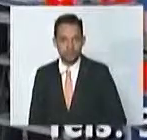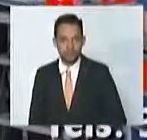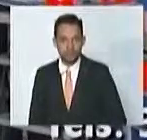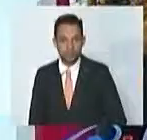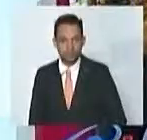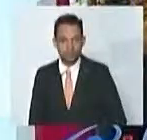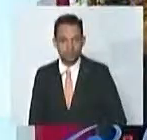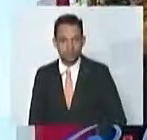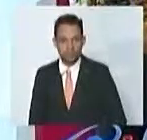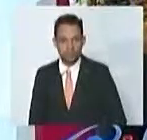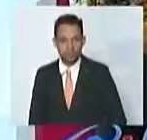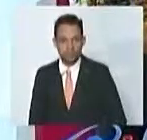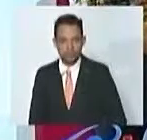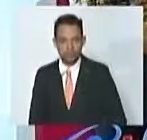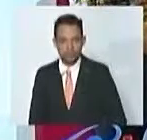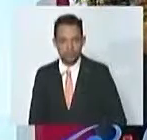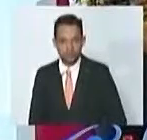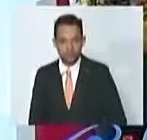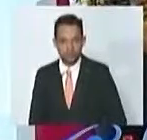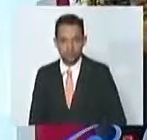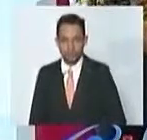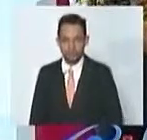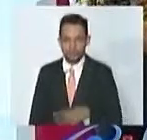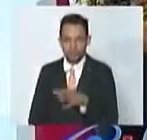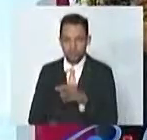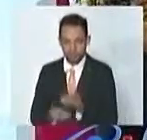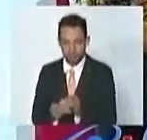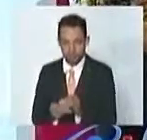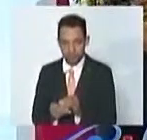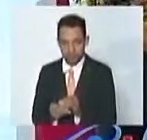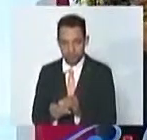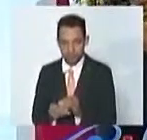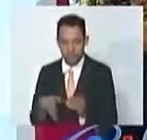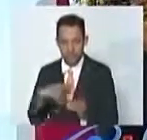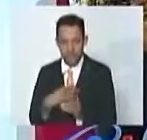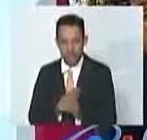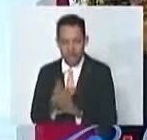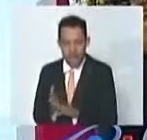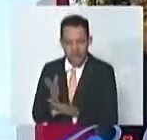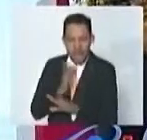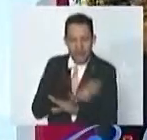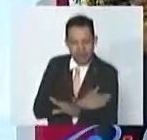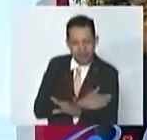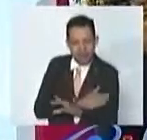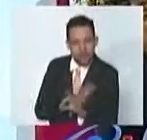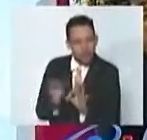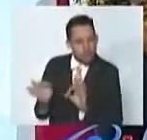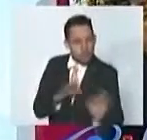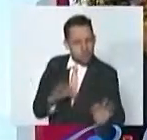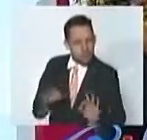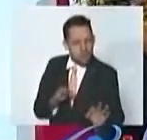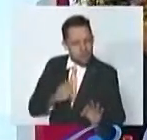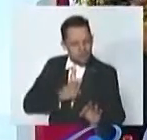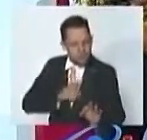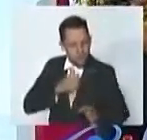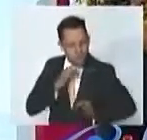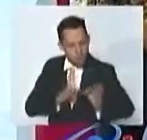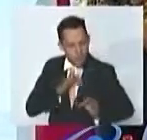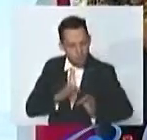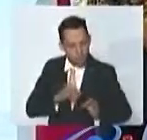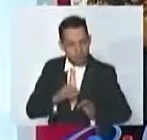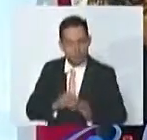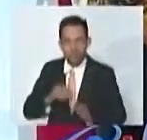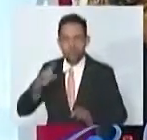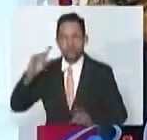314-645-2538. Entonces vamos a hablar de prevención audiológica y hablemos un poco del